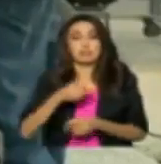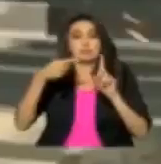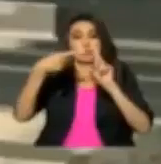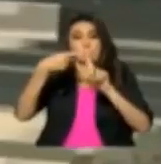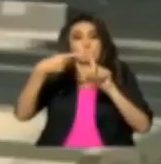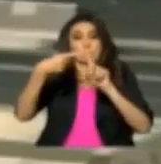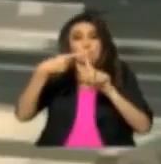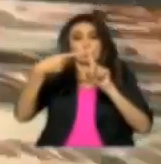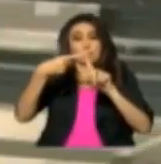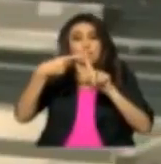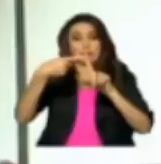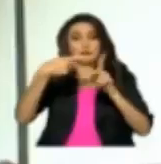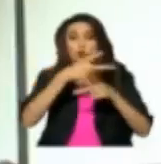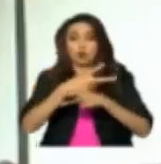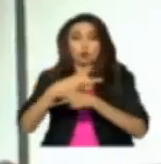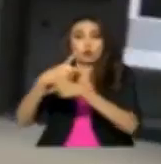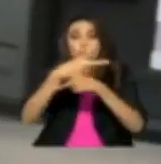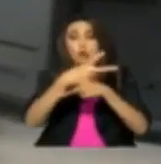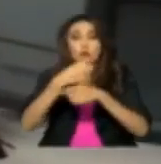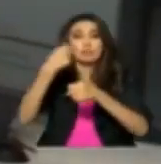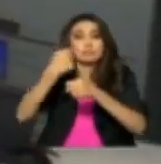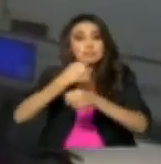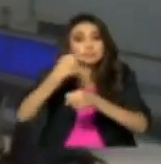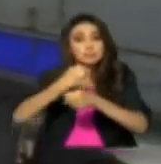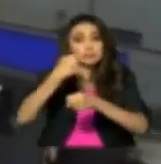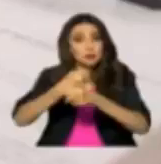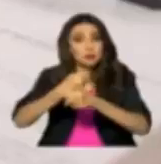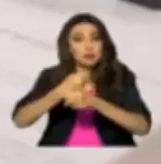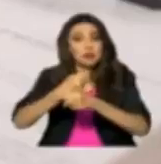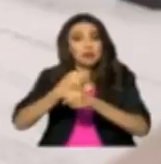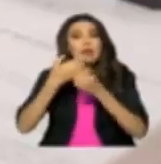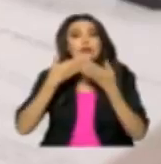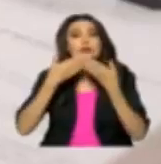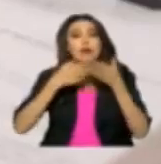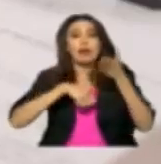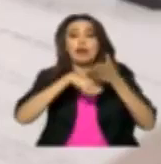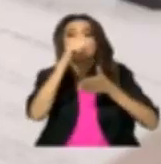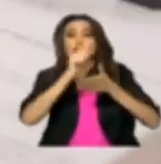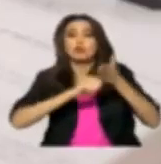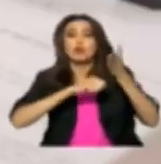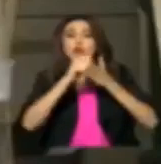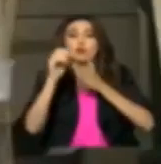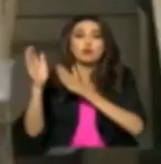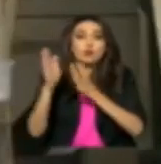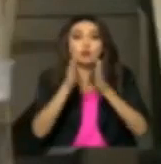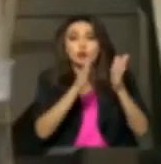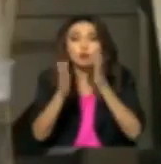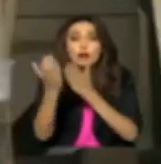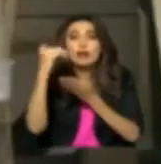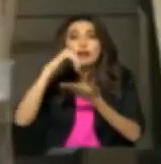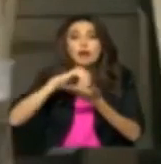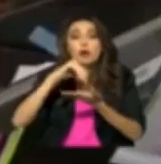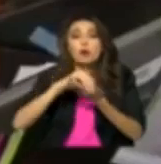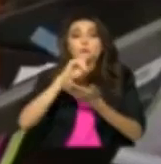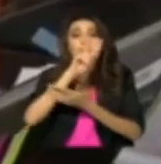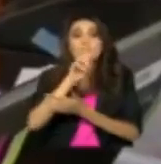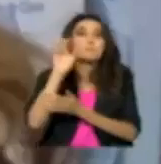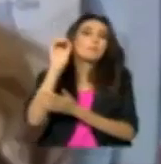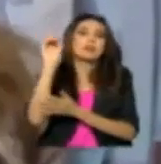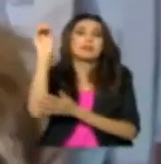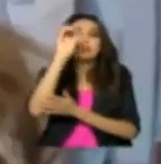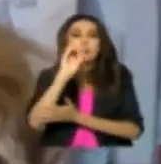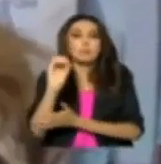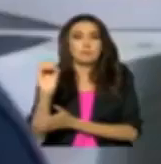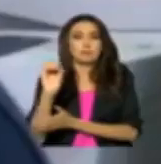con el fin de preservar el empleo y a la vez reducir la masa salarial, los contratos ocasionales se renovarán con un 20% menos